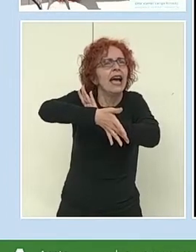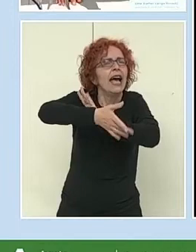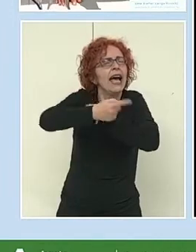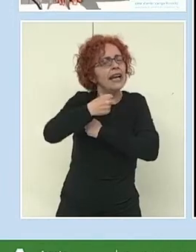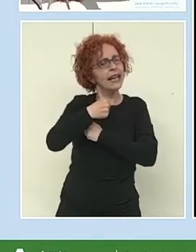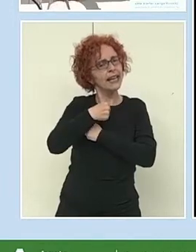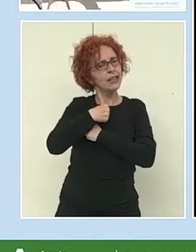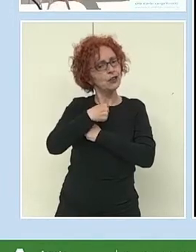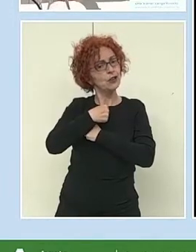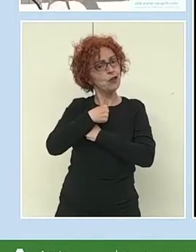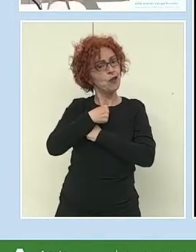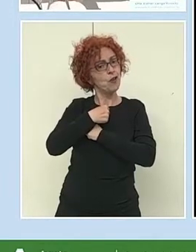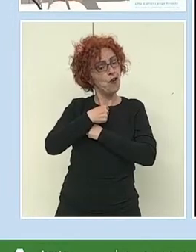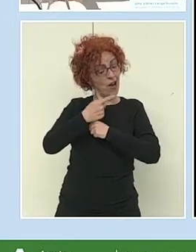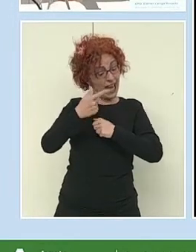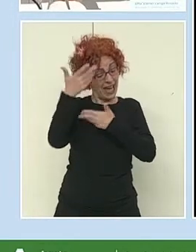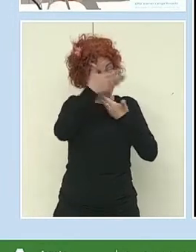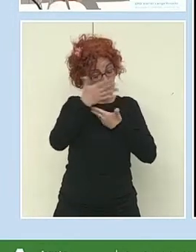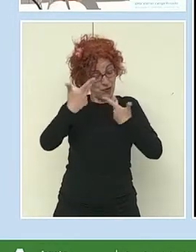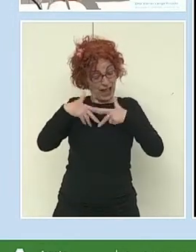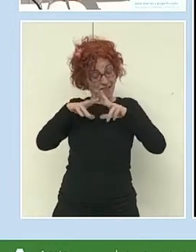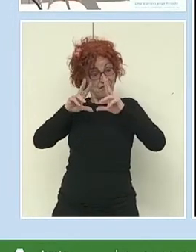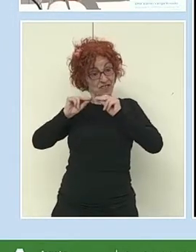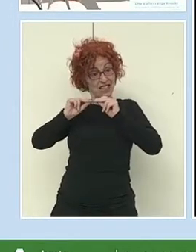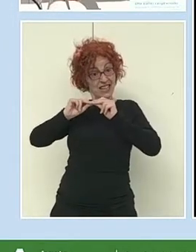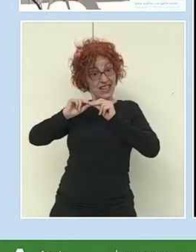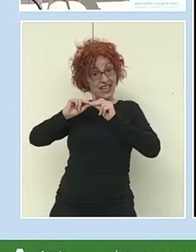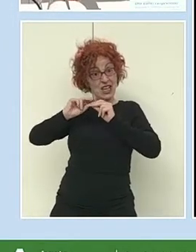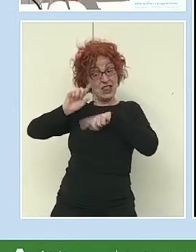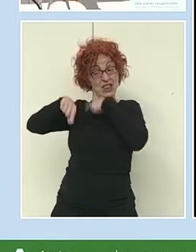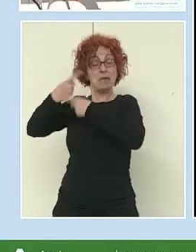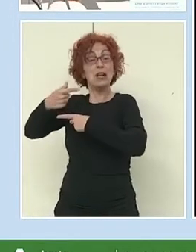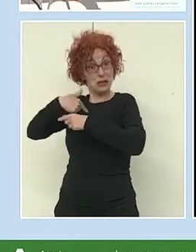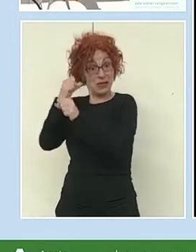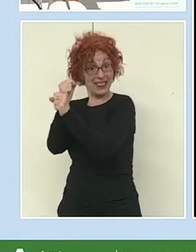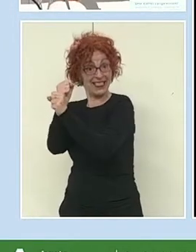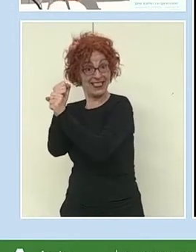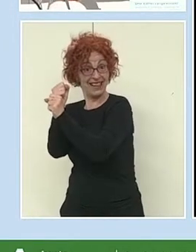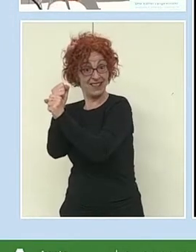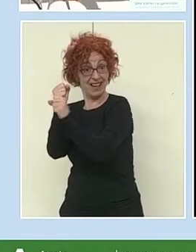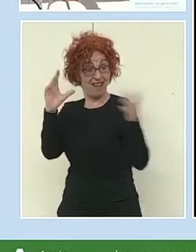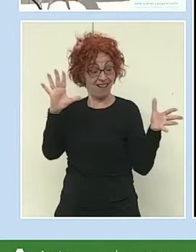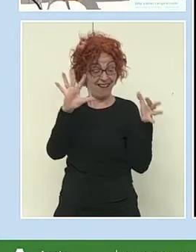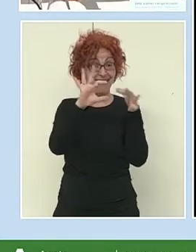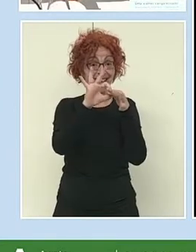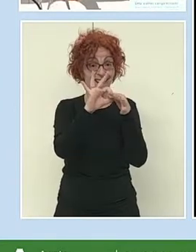a lo que te vas a dedicar después a lo largo de tu carrera profesional. Disculpadme que voy a beber.